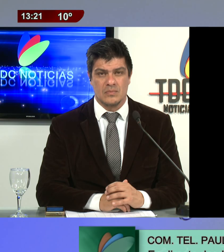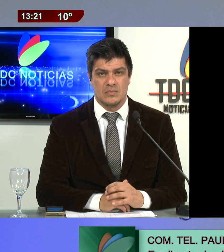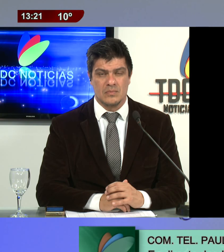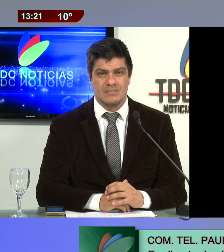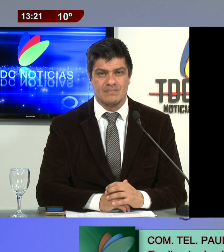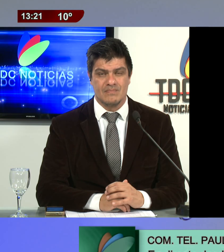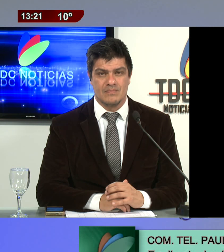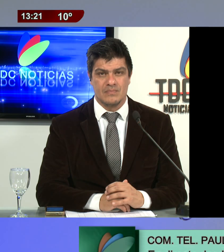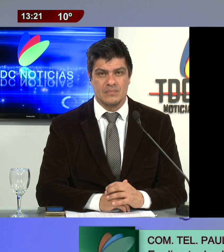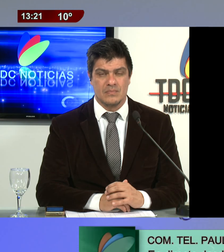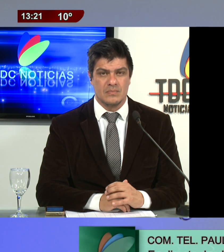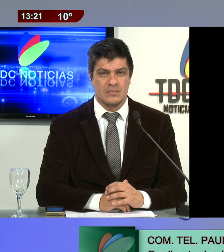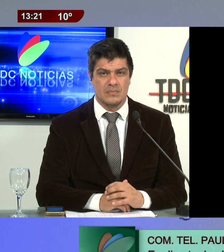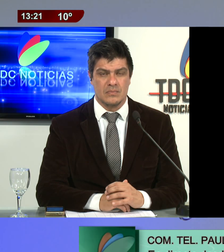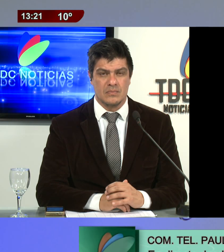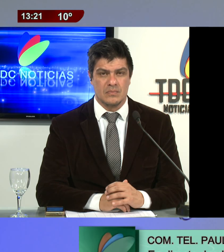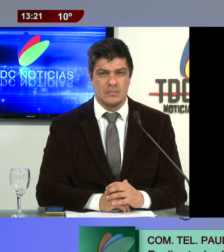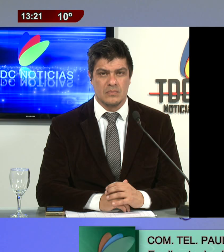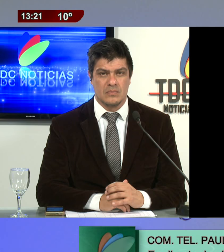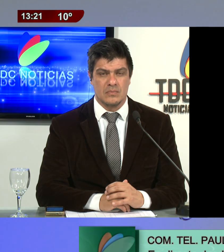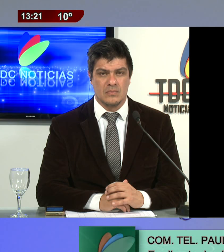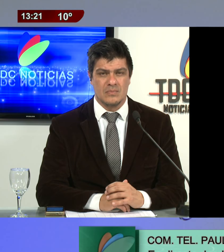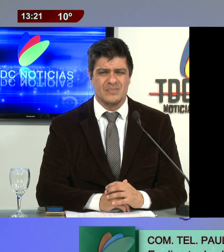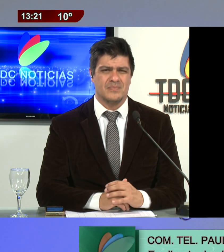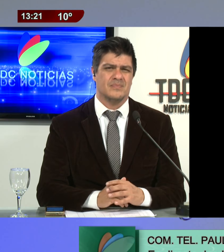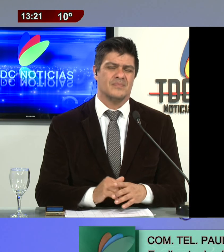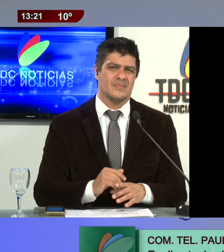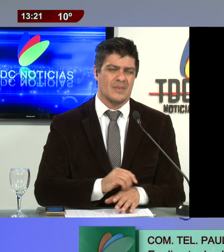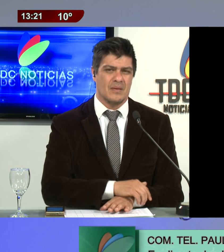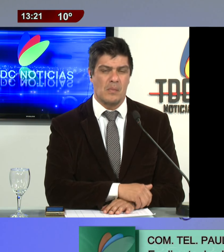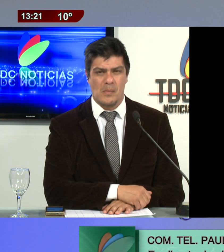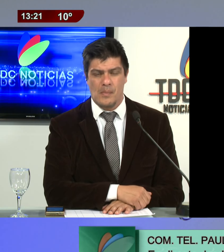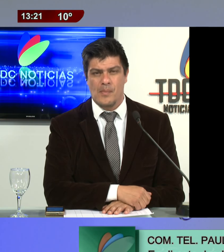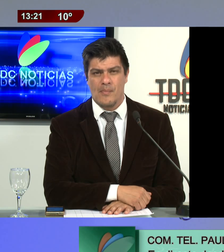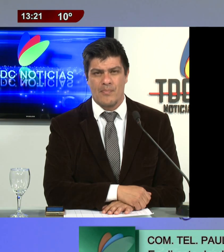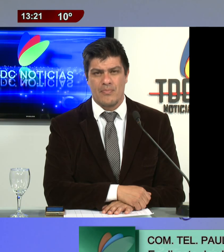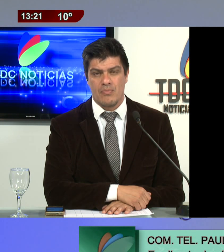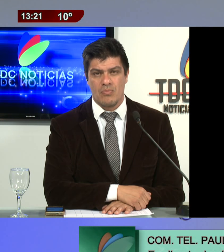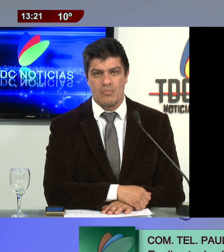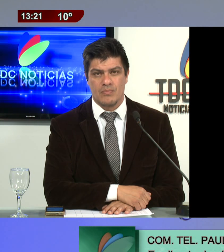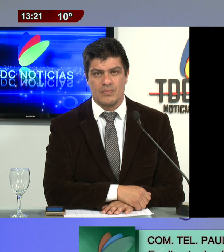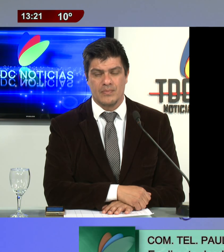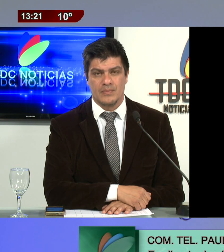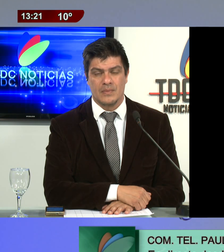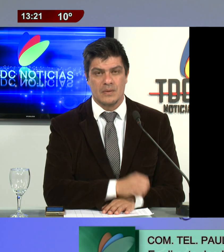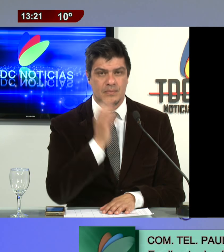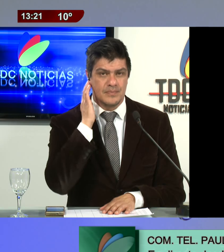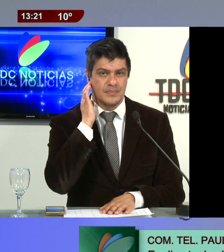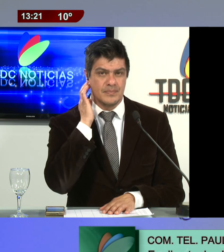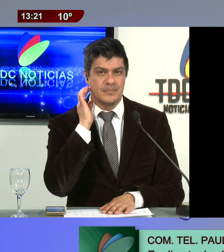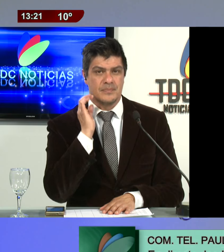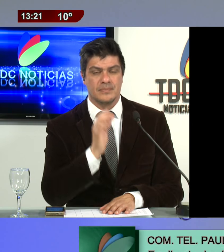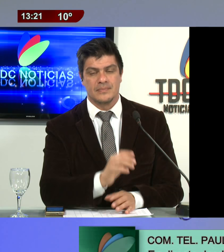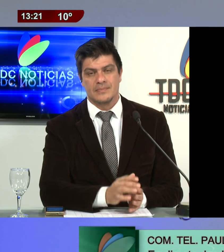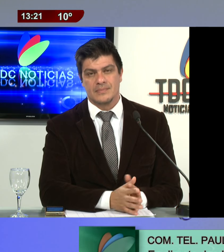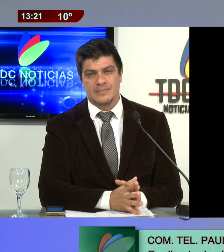y dentro de esos pocos medios locales que están acreditados estamos nosotros, así que es un placer poder estar acá. Hay muchos medios que han